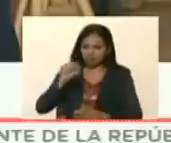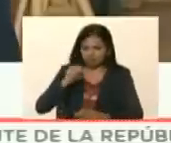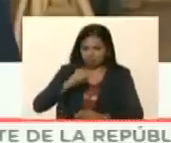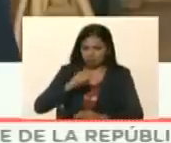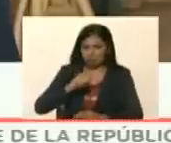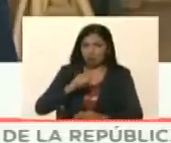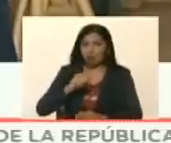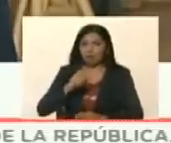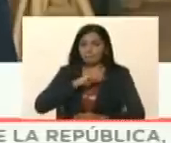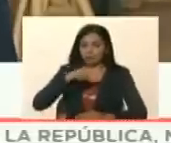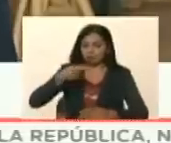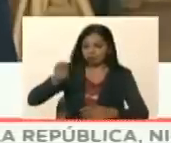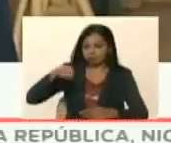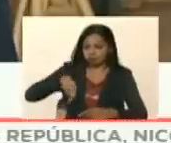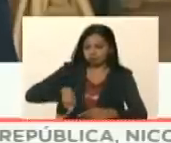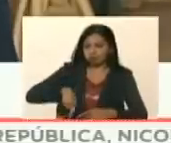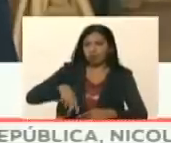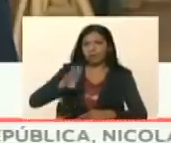Para mi bolsillo.